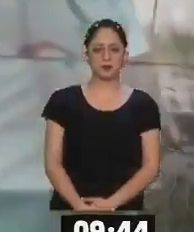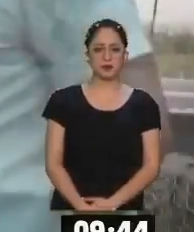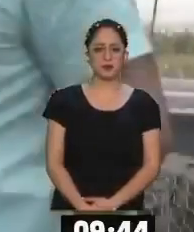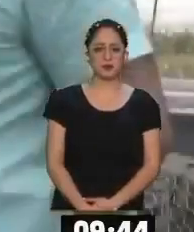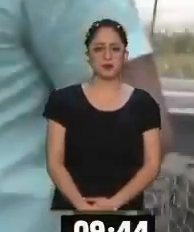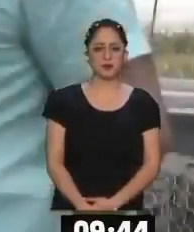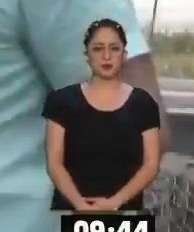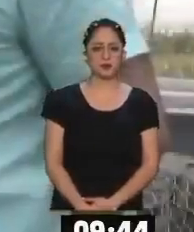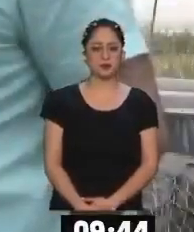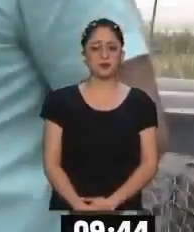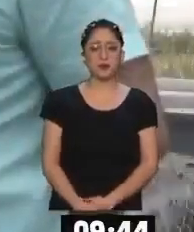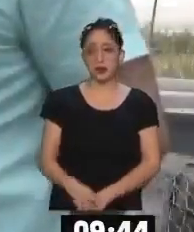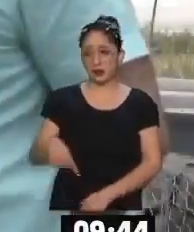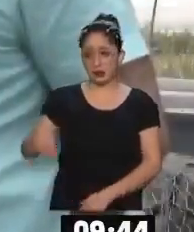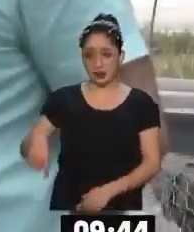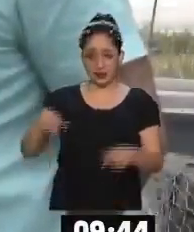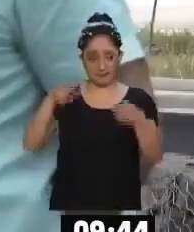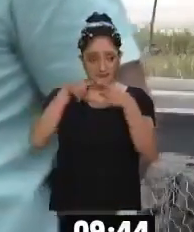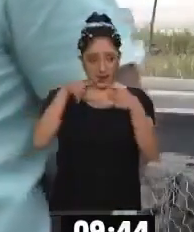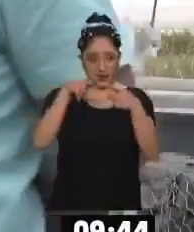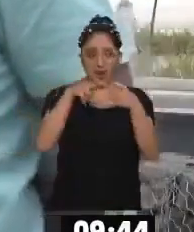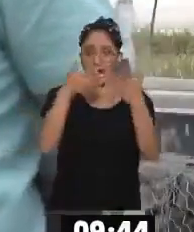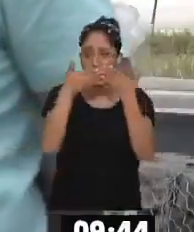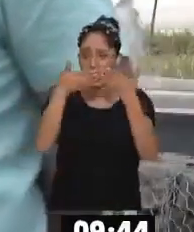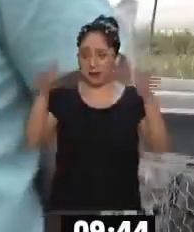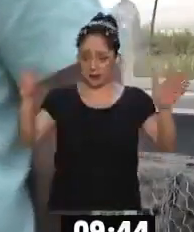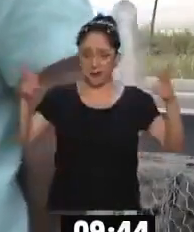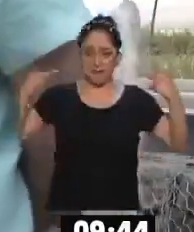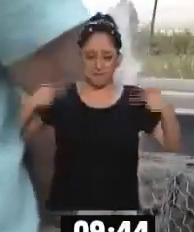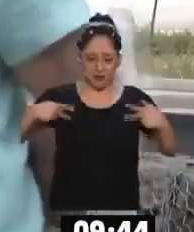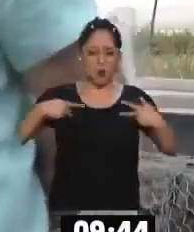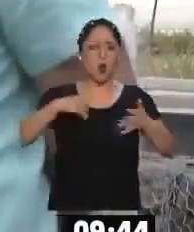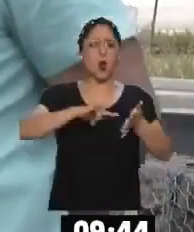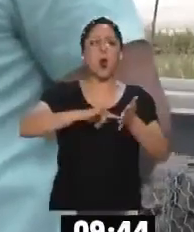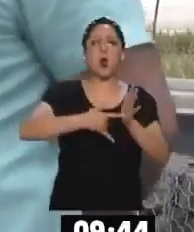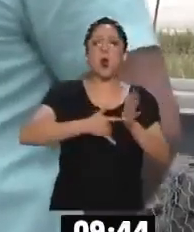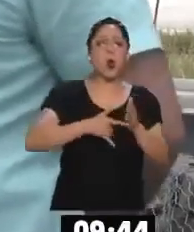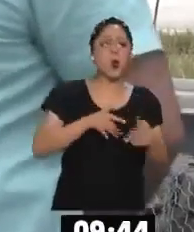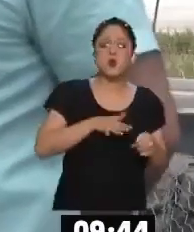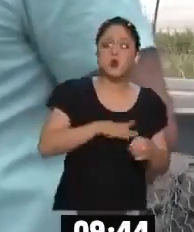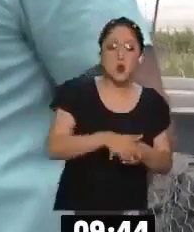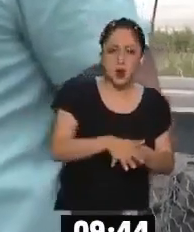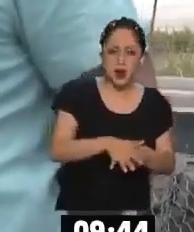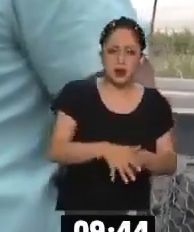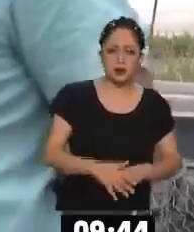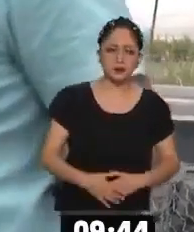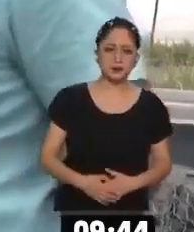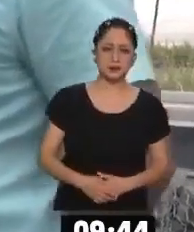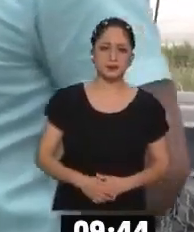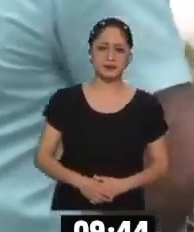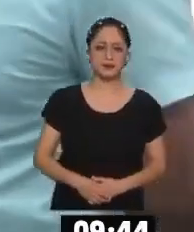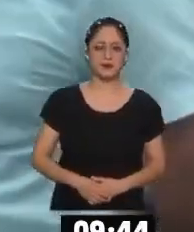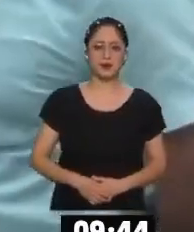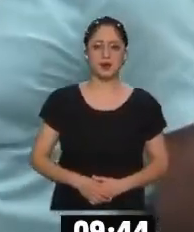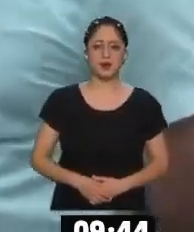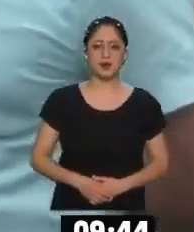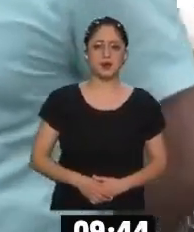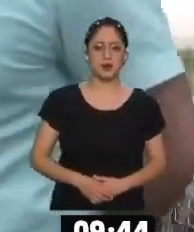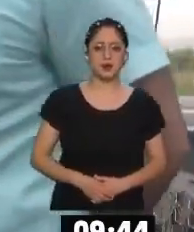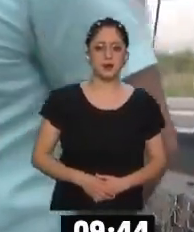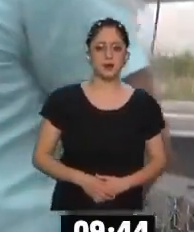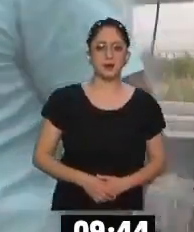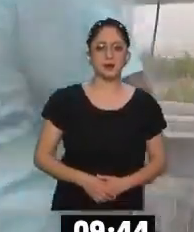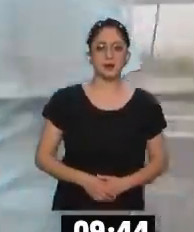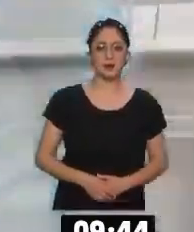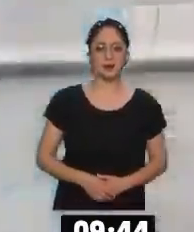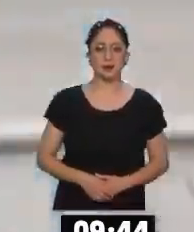Está abierto ya todo el público. ¿Y en qué horarios lo podemos visitar? Así es, ya se permite, a pesar